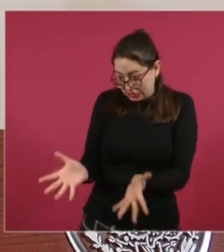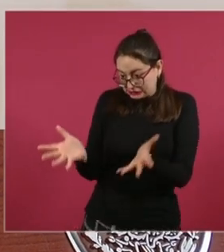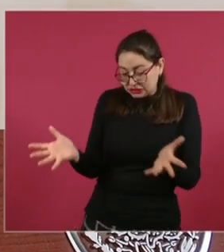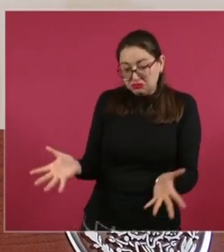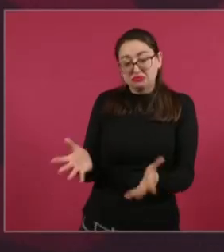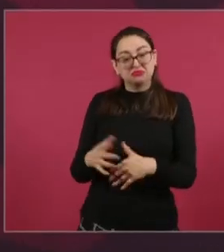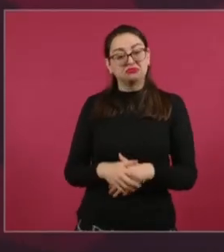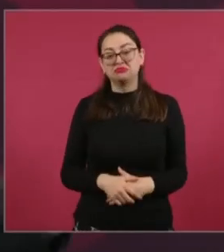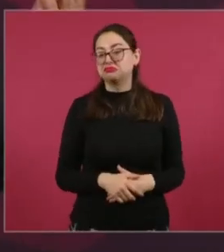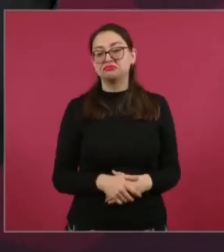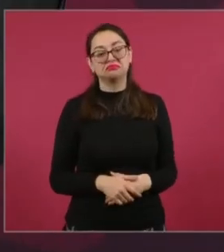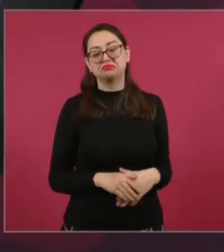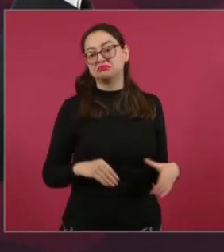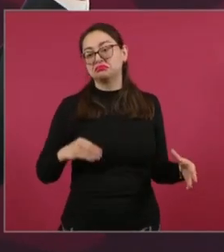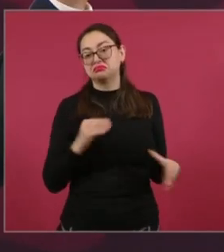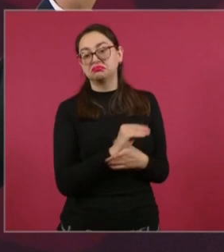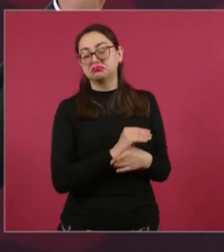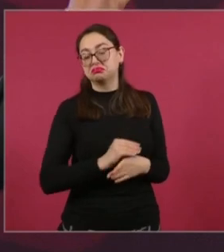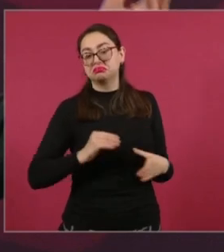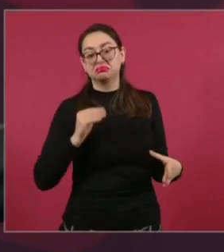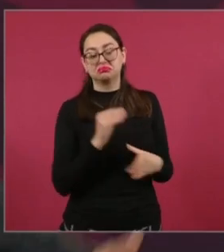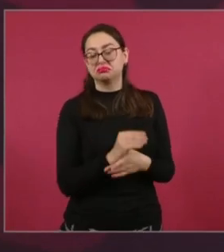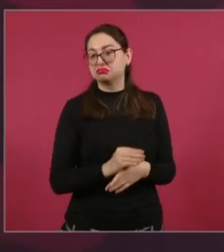¿Qué, no lo han intentado? Claro.